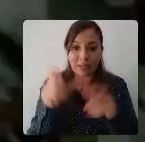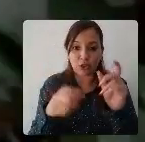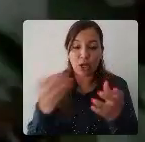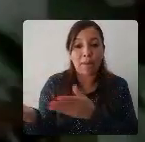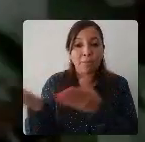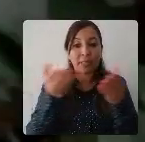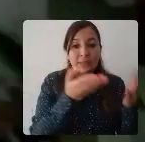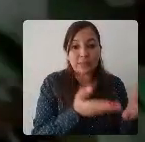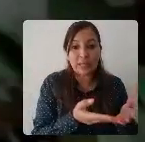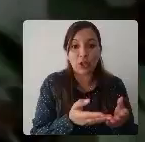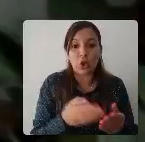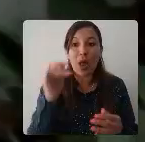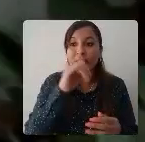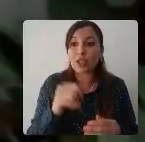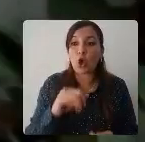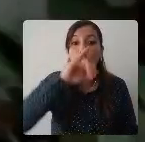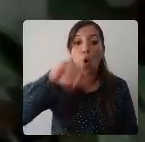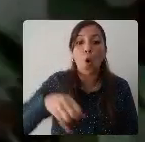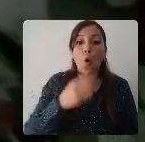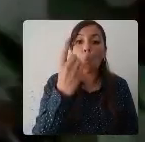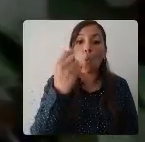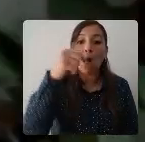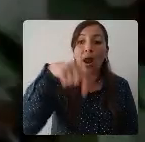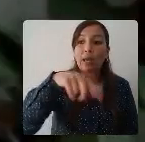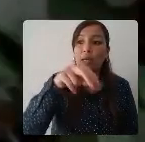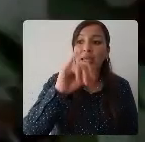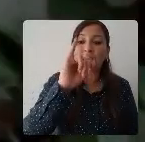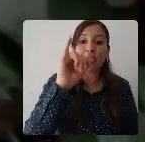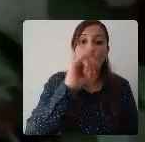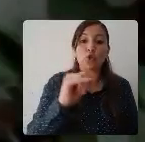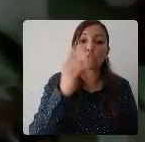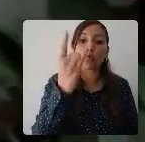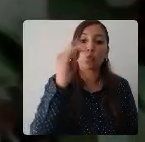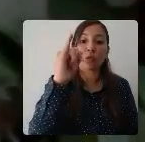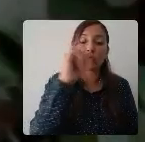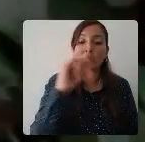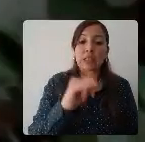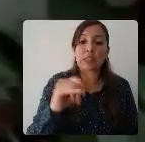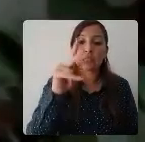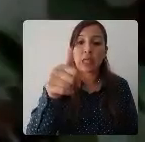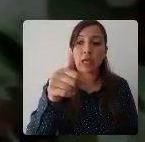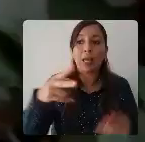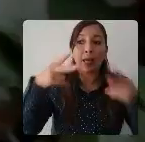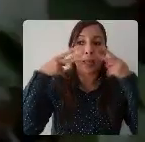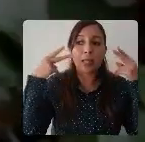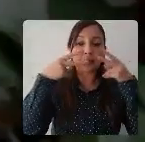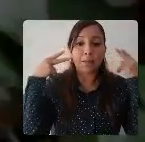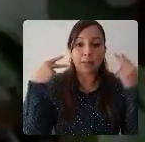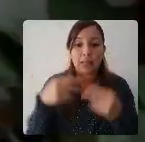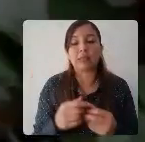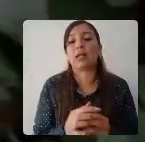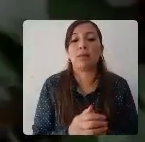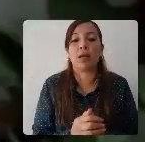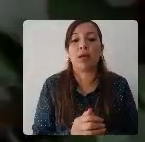de la asociación Tingana Encanto Natural en San Martín, vigente desde el año 2004, y es parte de los